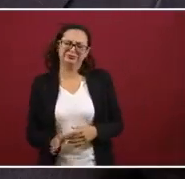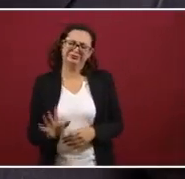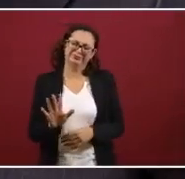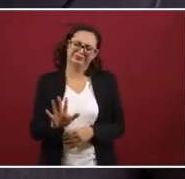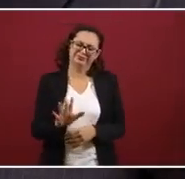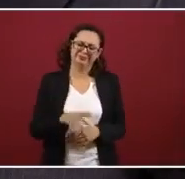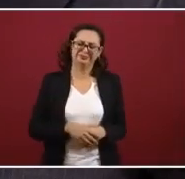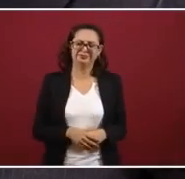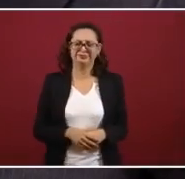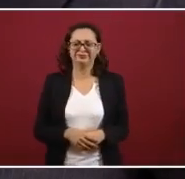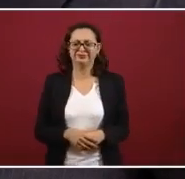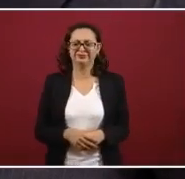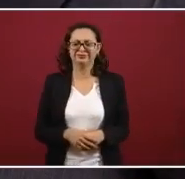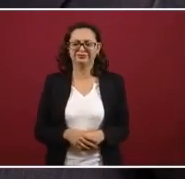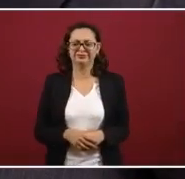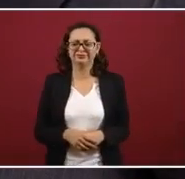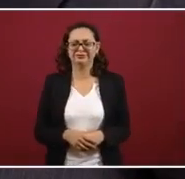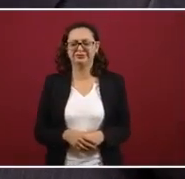ayer,